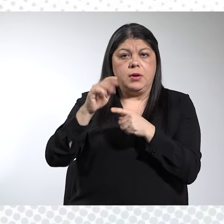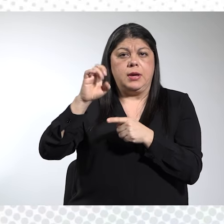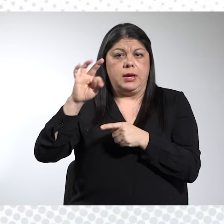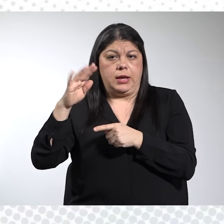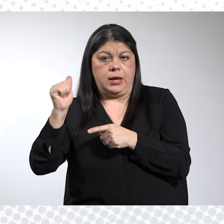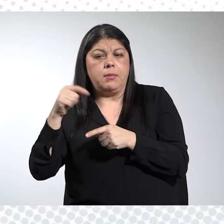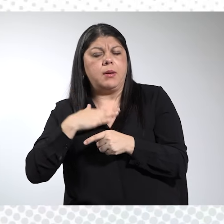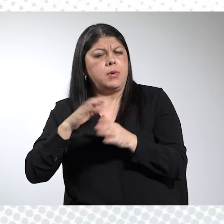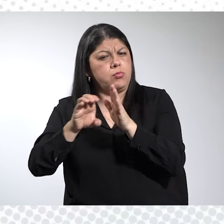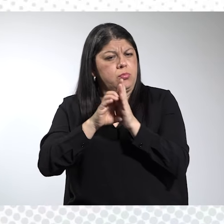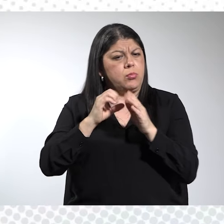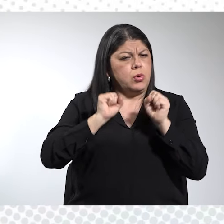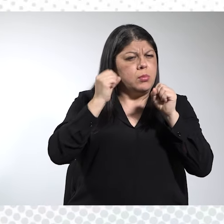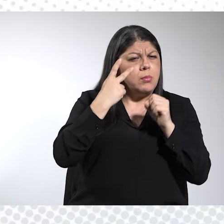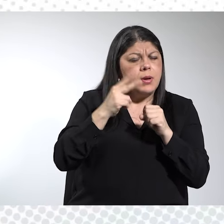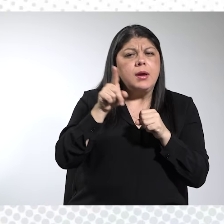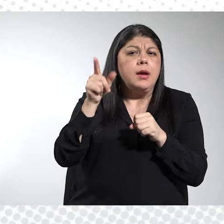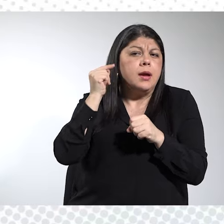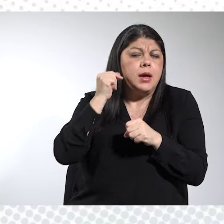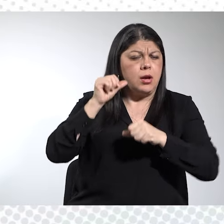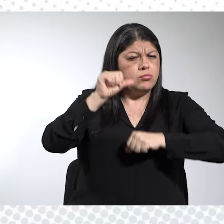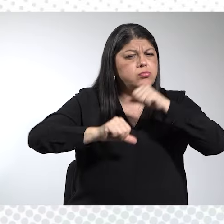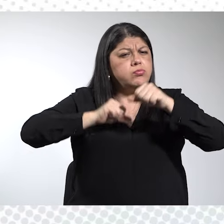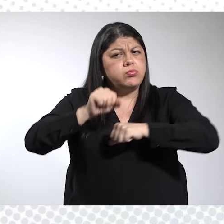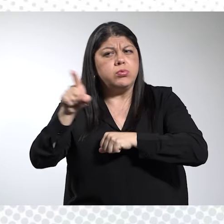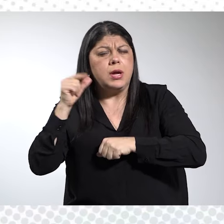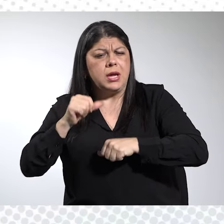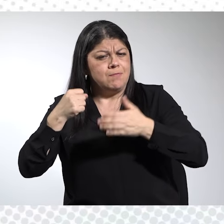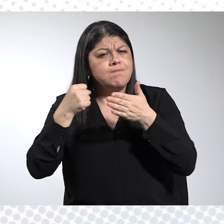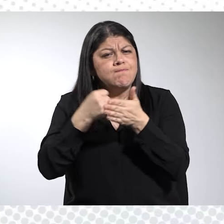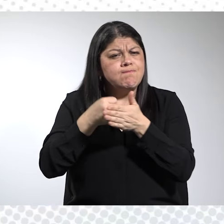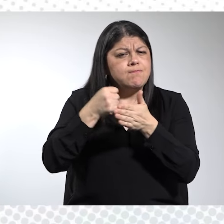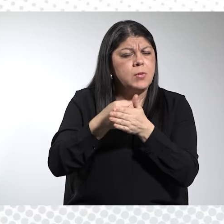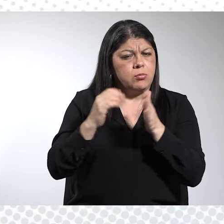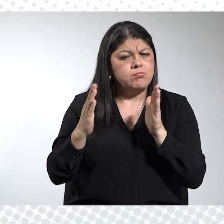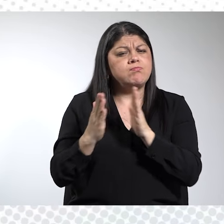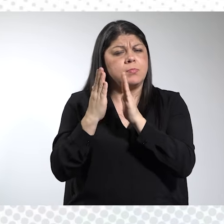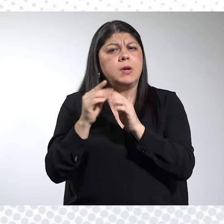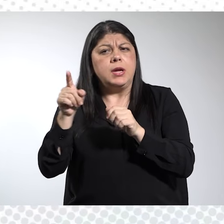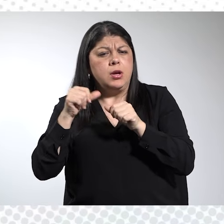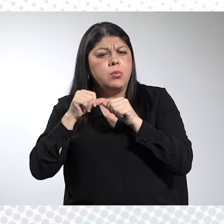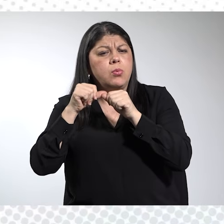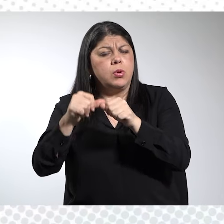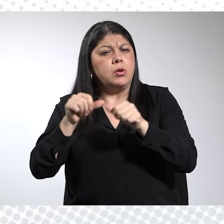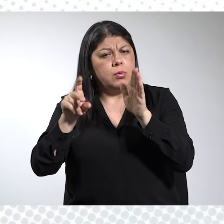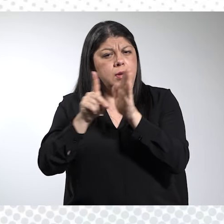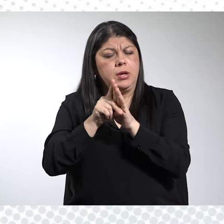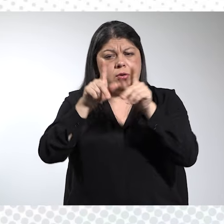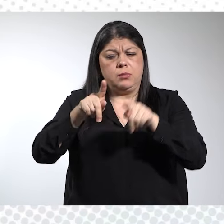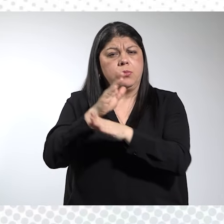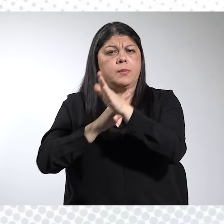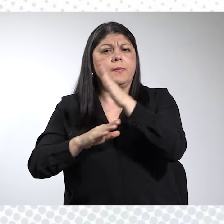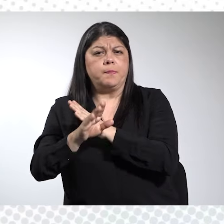Erika Álvarez, que es un ejemplo para mí, el poder ver cómo ha luchado, cómo ha enfrentado, cómo ha estado y sigue luchando por los